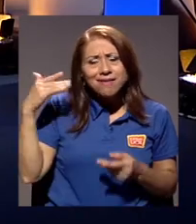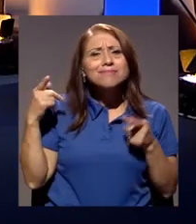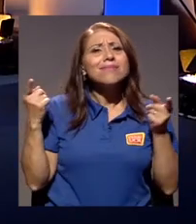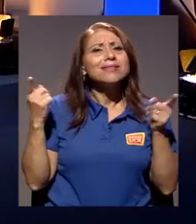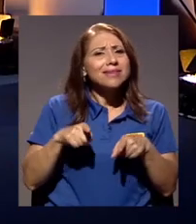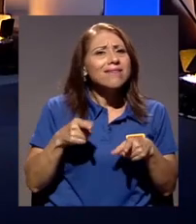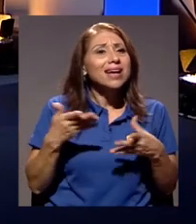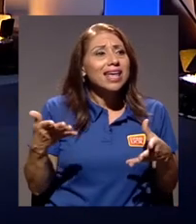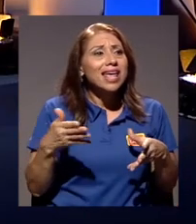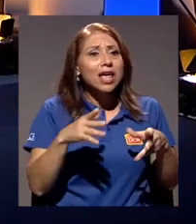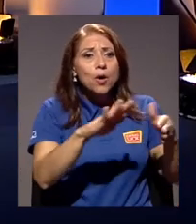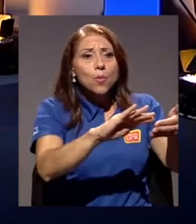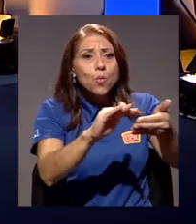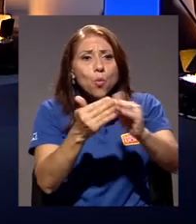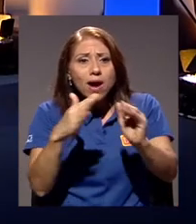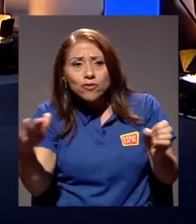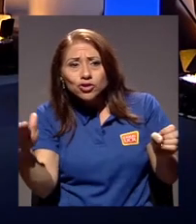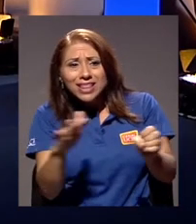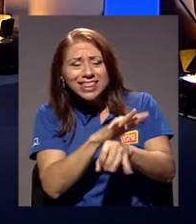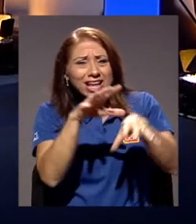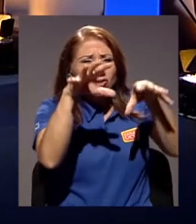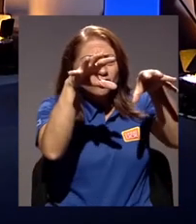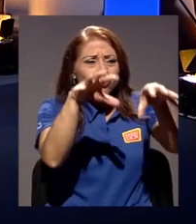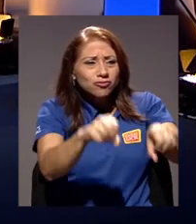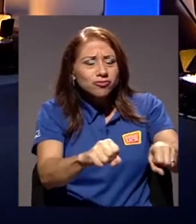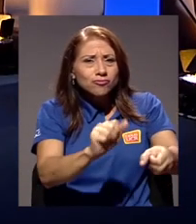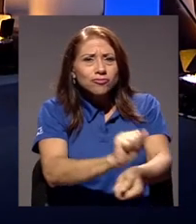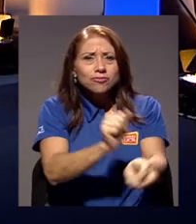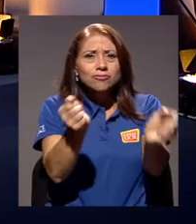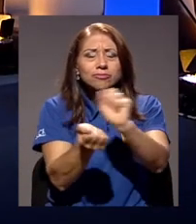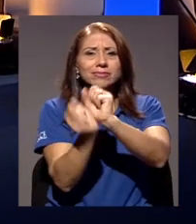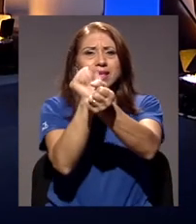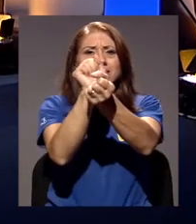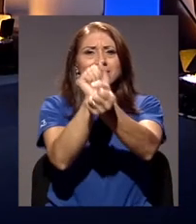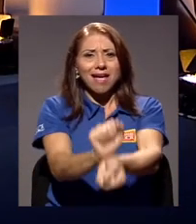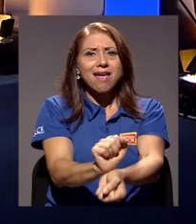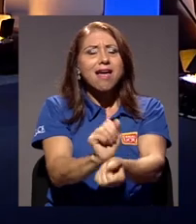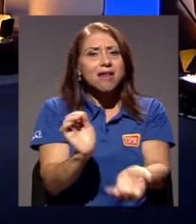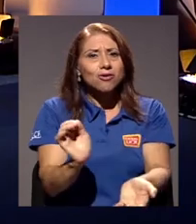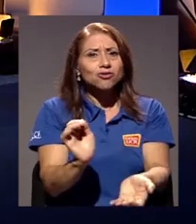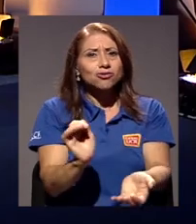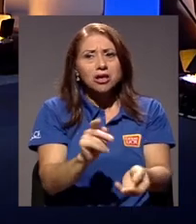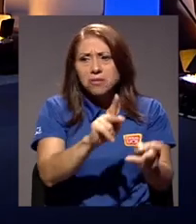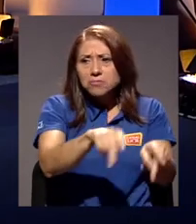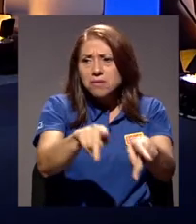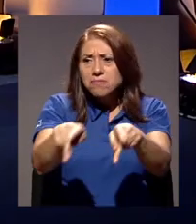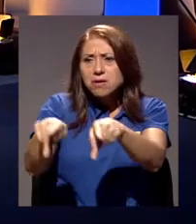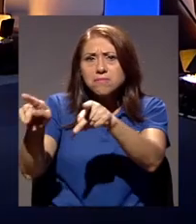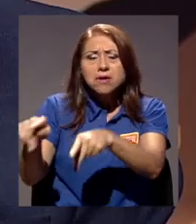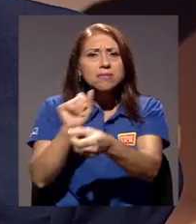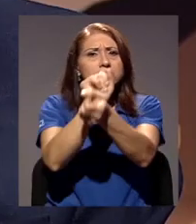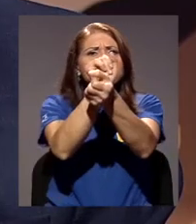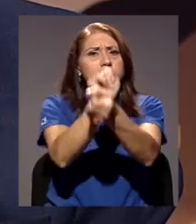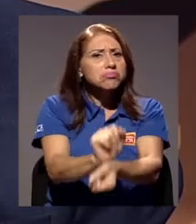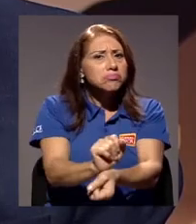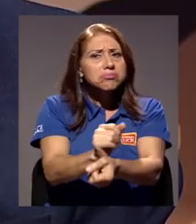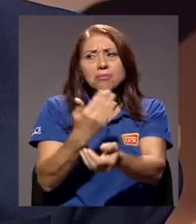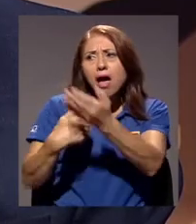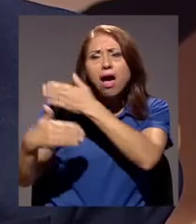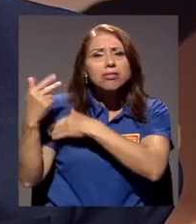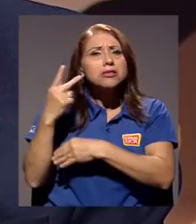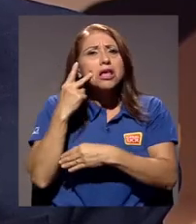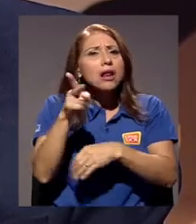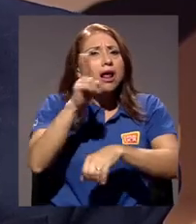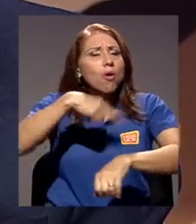esclavizar pueblos enteros la esclavitud de los hombres era algo común también por tanto